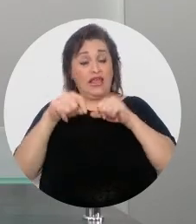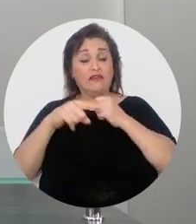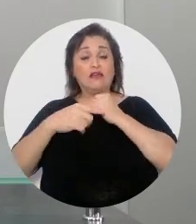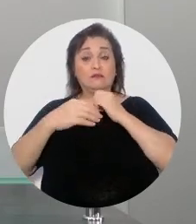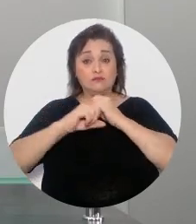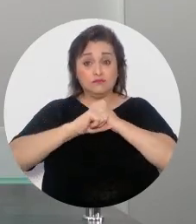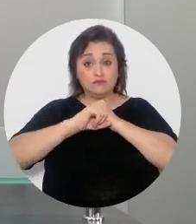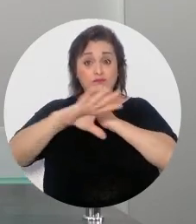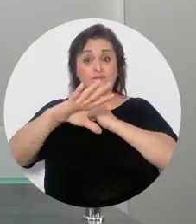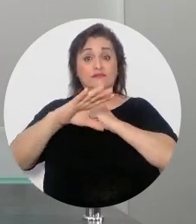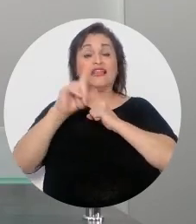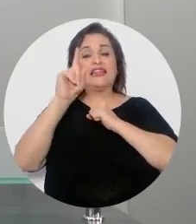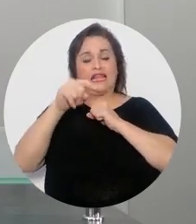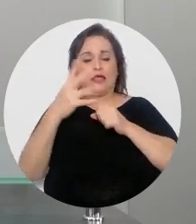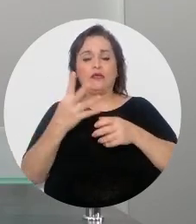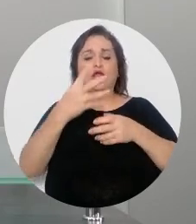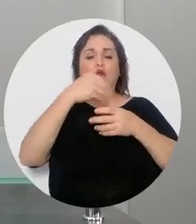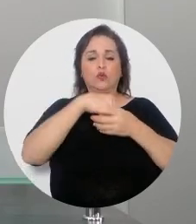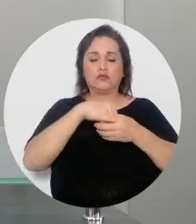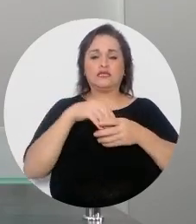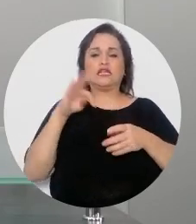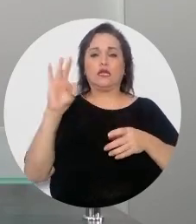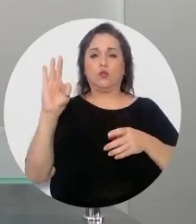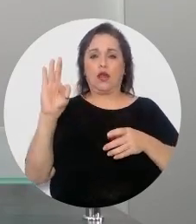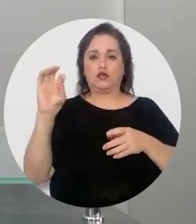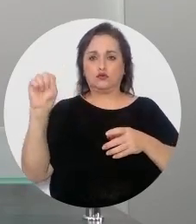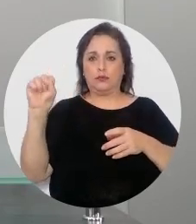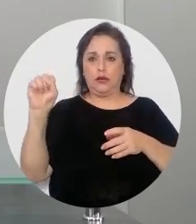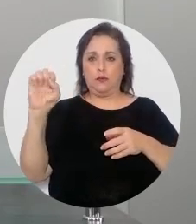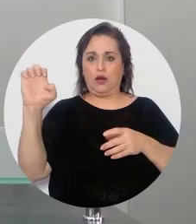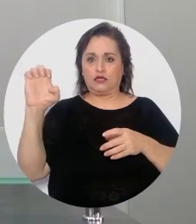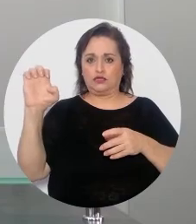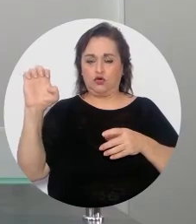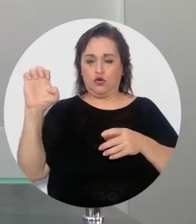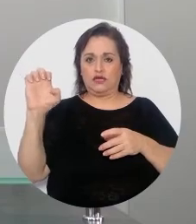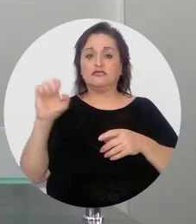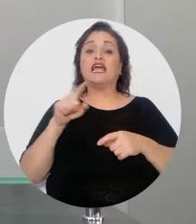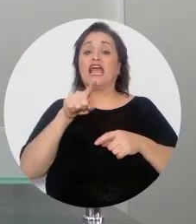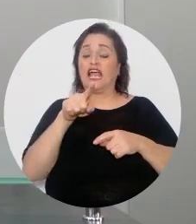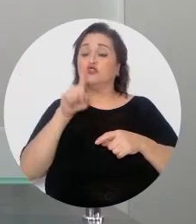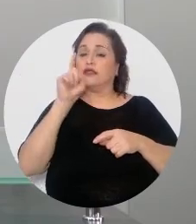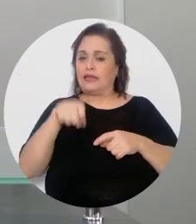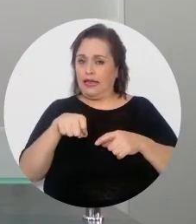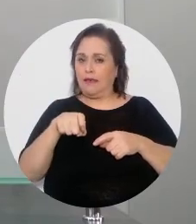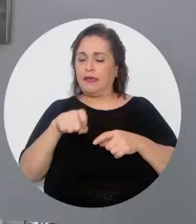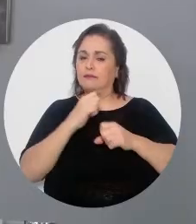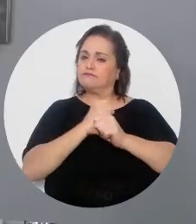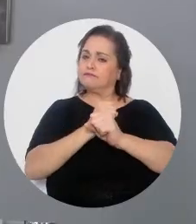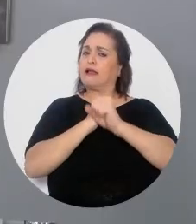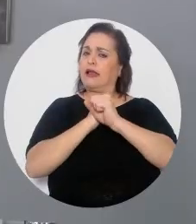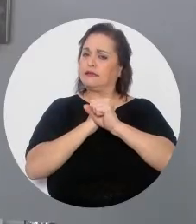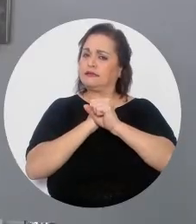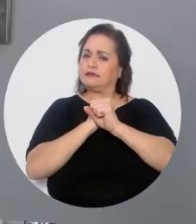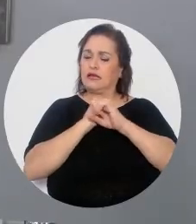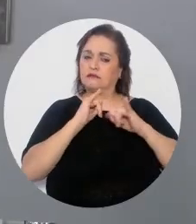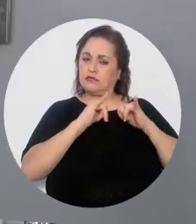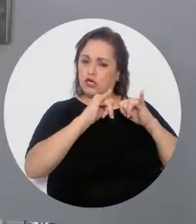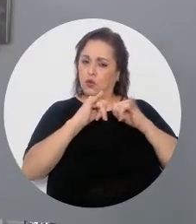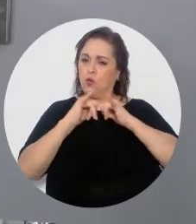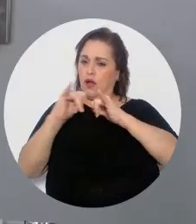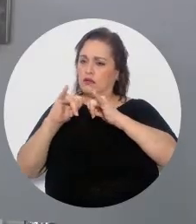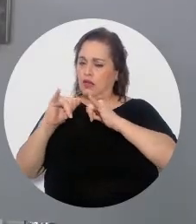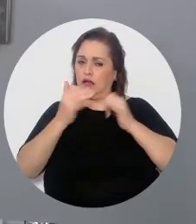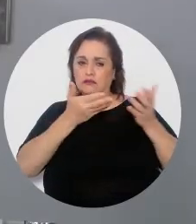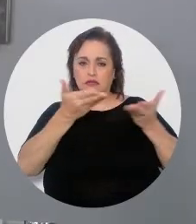difundirla deben inscribirse ante el Tribunal Supremo de Elecciones y deben además garantizar un